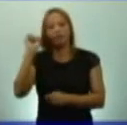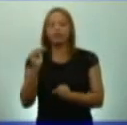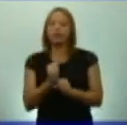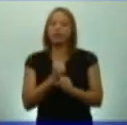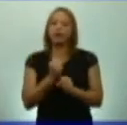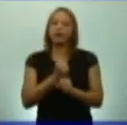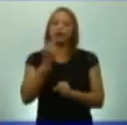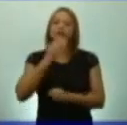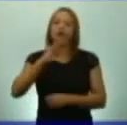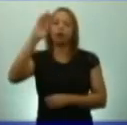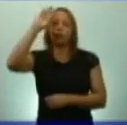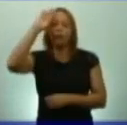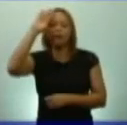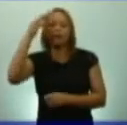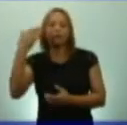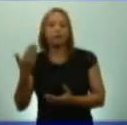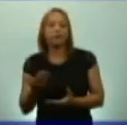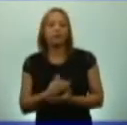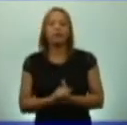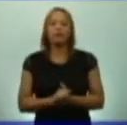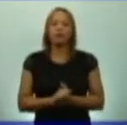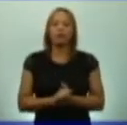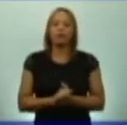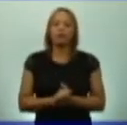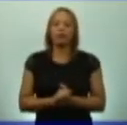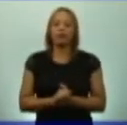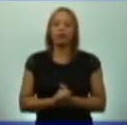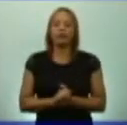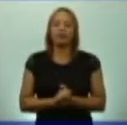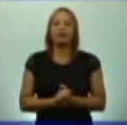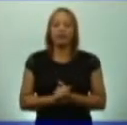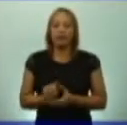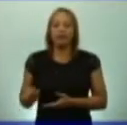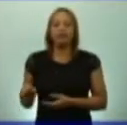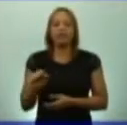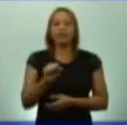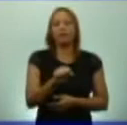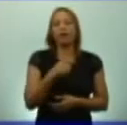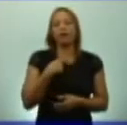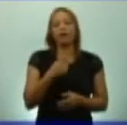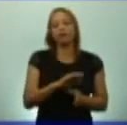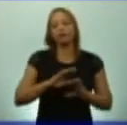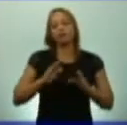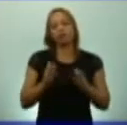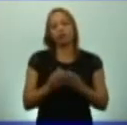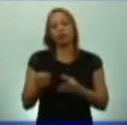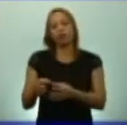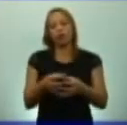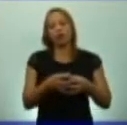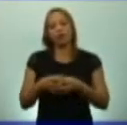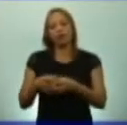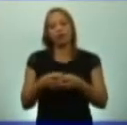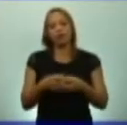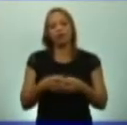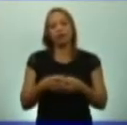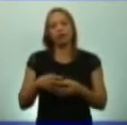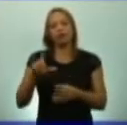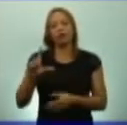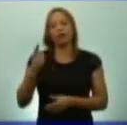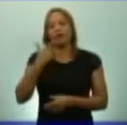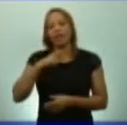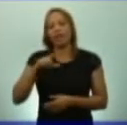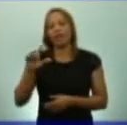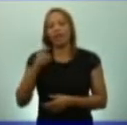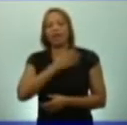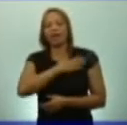cubanos volvieron a llevar a su dirección en esta organización a Lázaro Peña